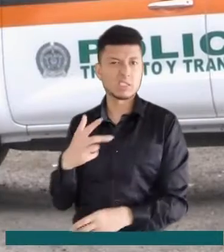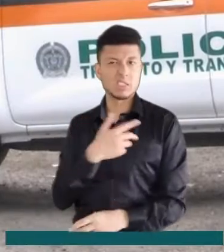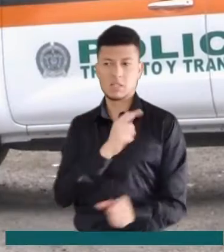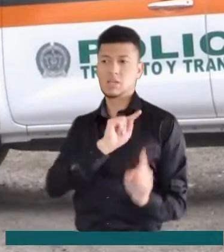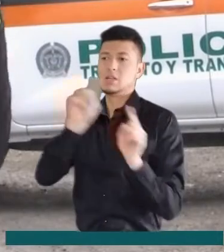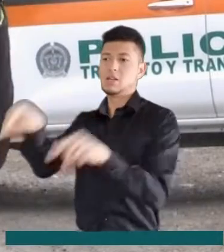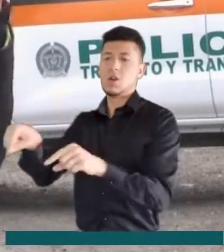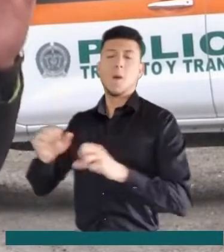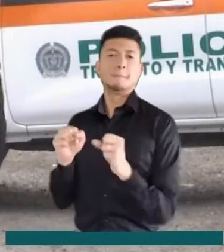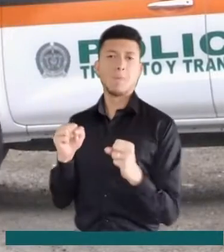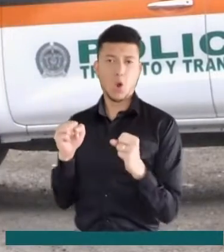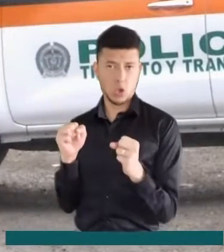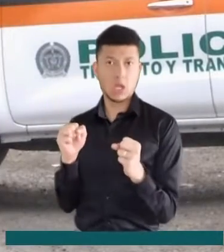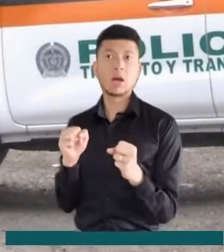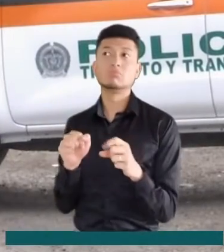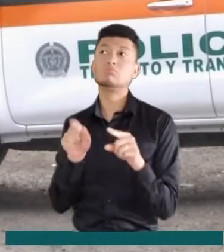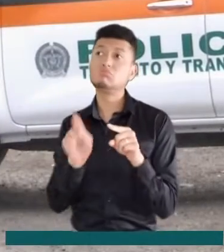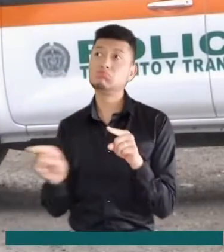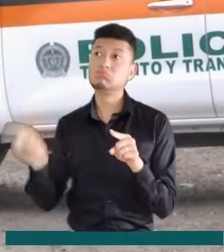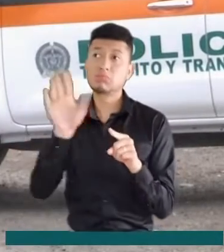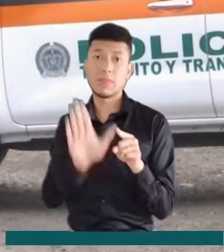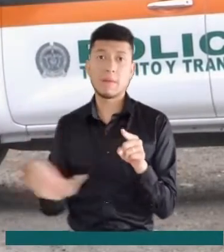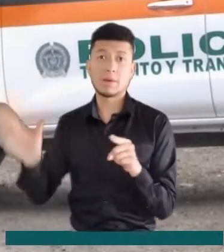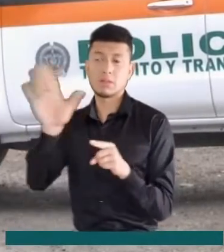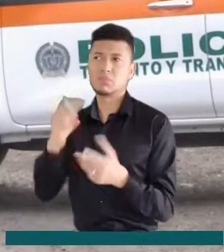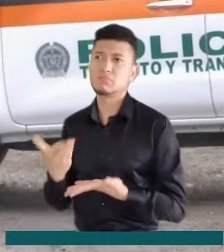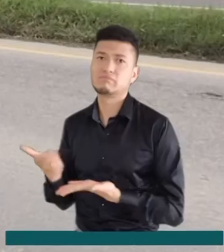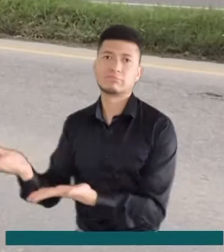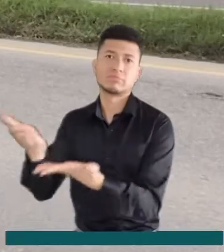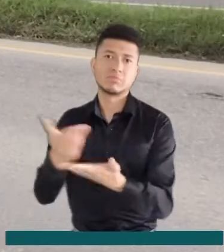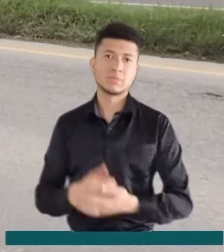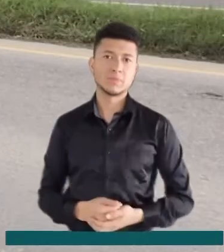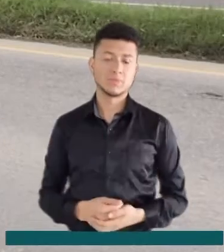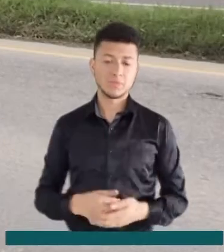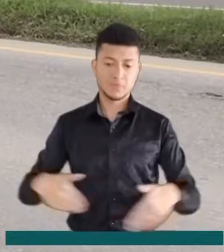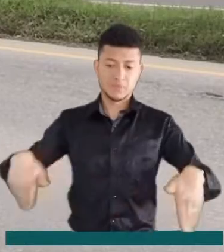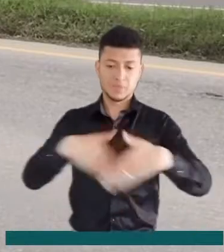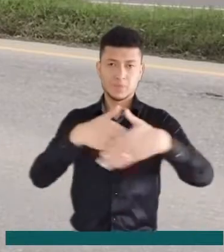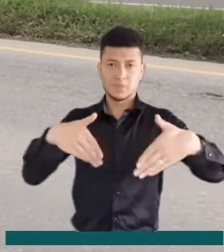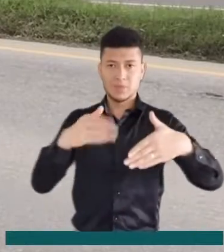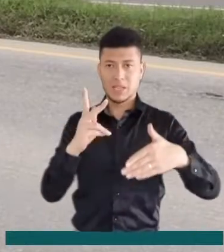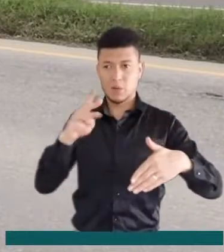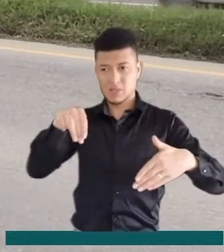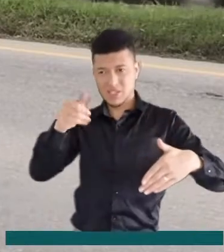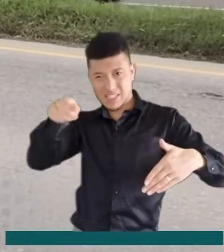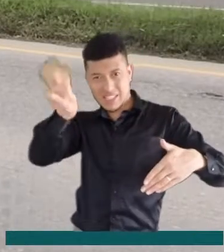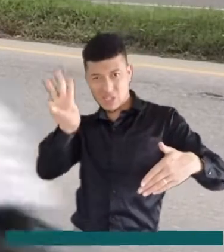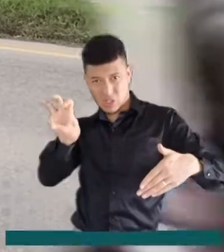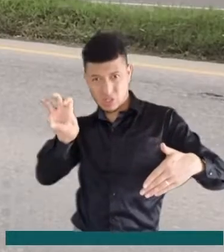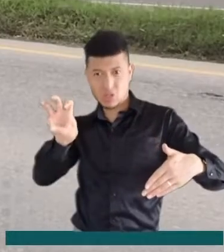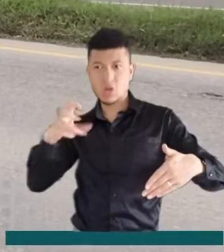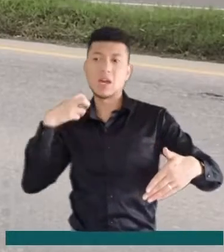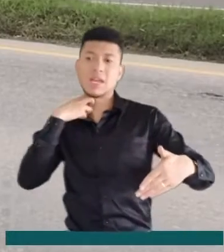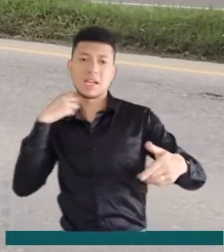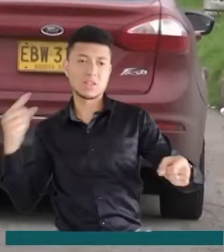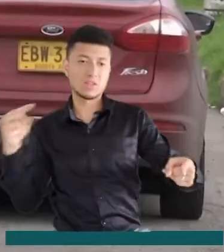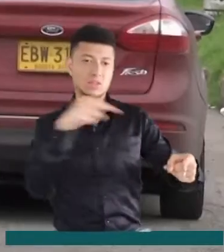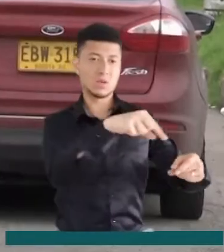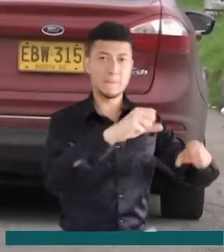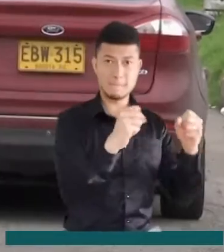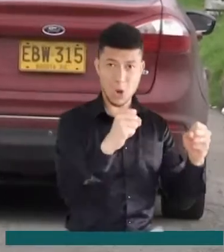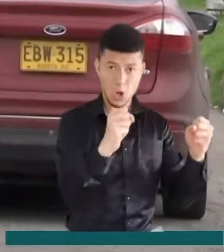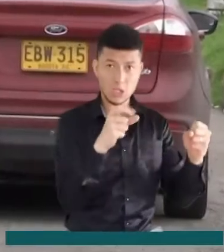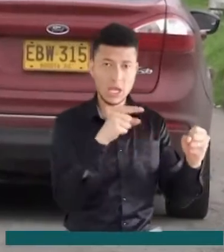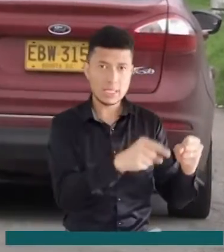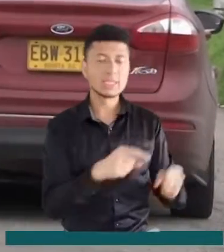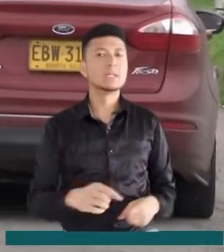tenía como destino Bogotá y otros lugares del departamento. En el kilómetro 18, en la vía que de Girardot conduce a Bogotá, en